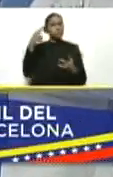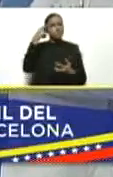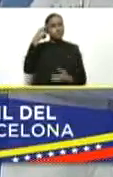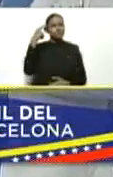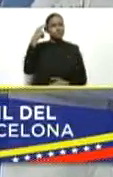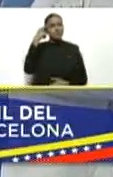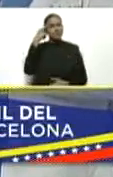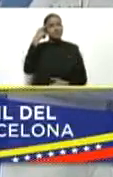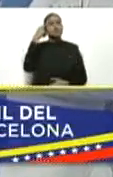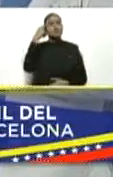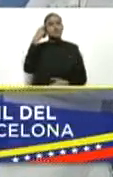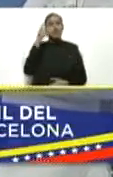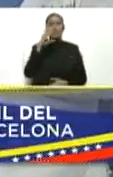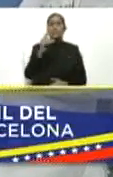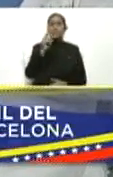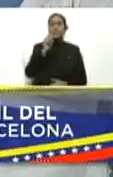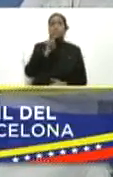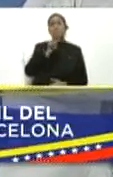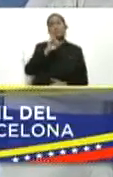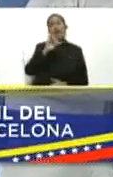David contra Goliat.